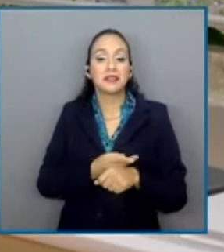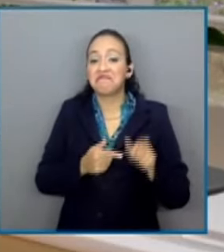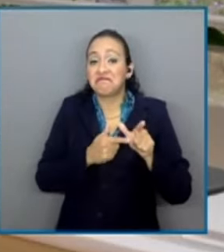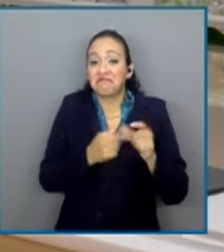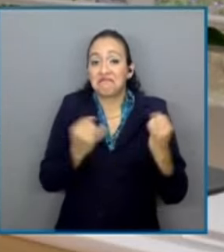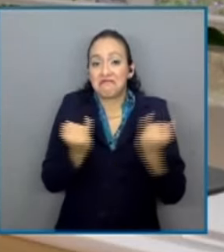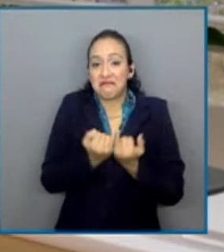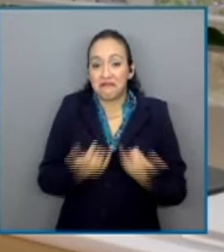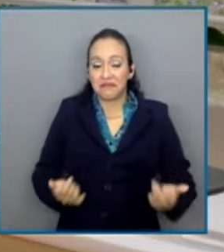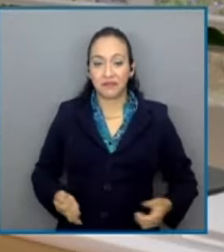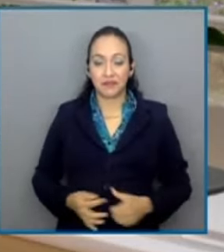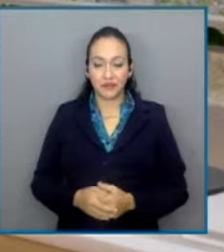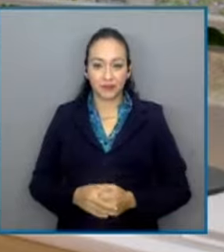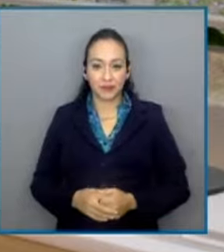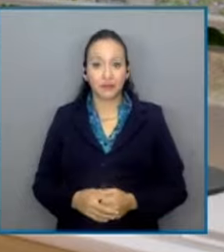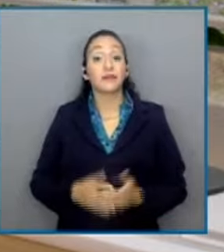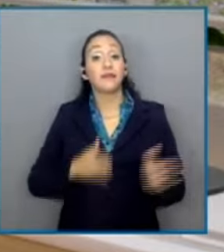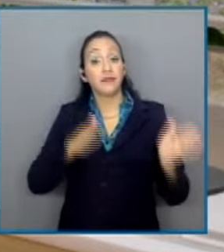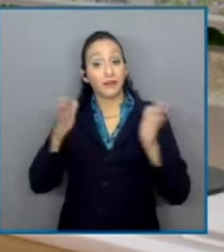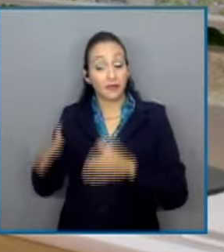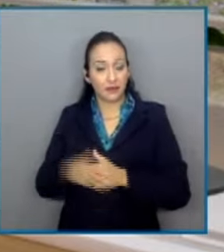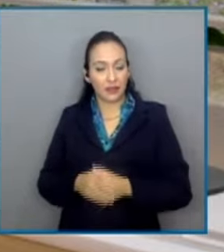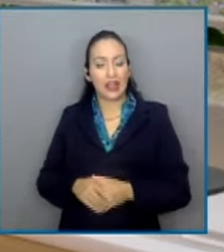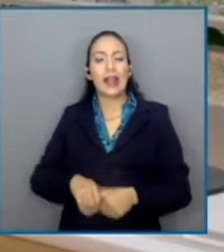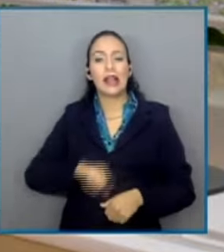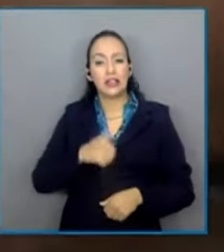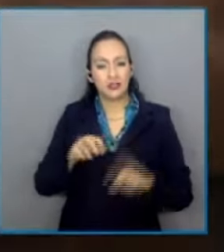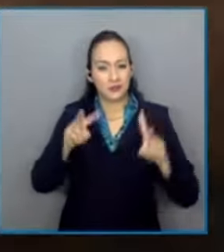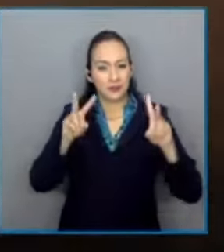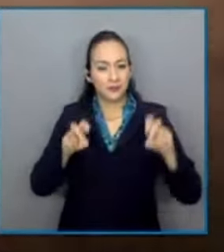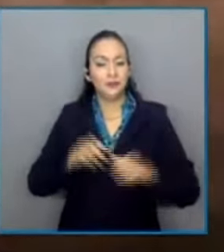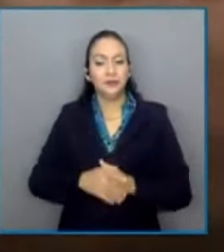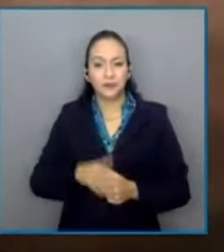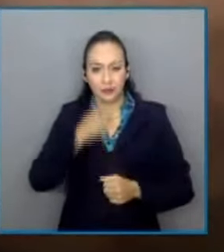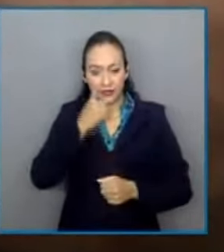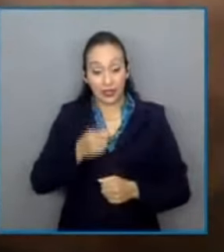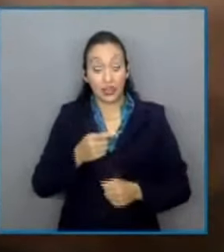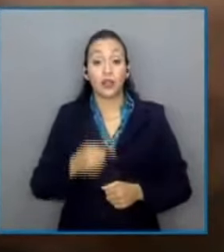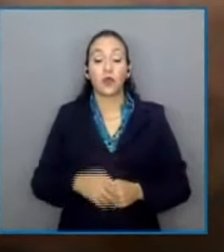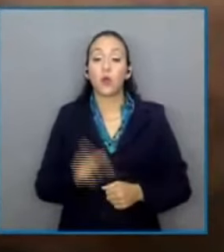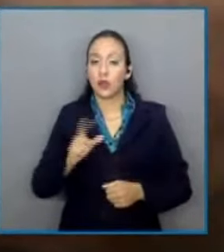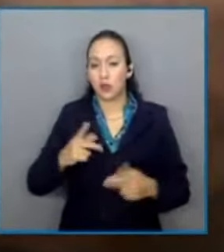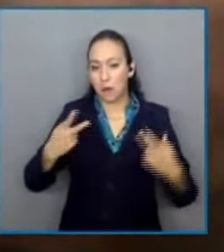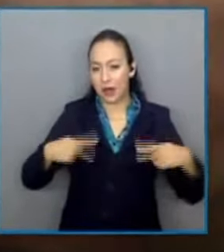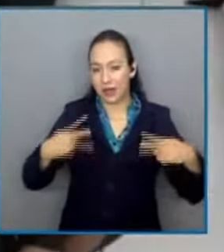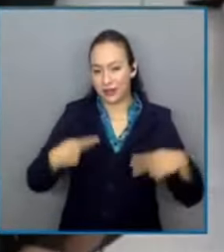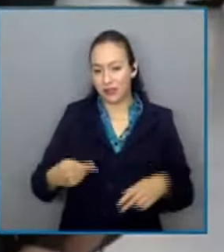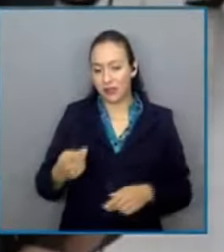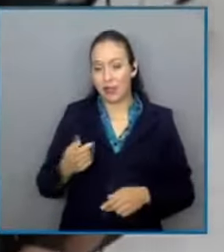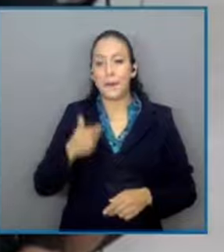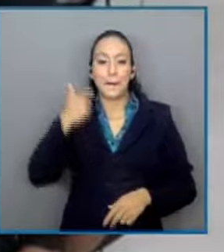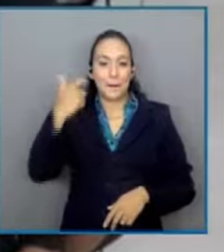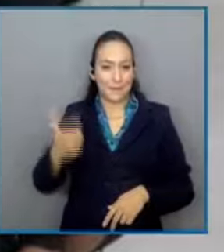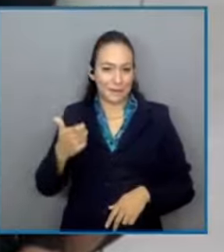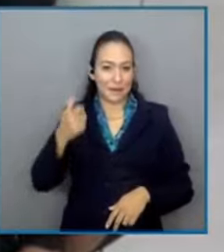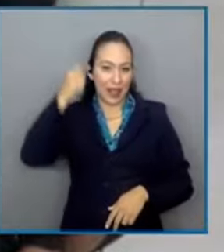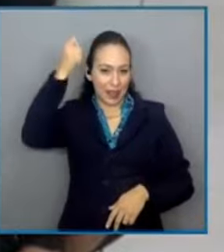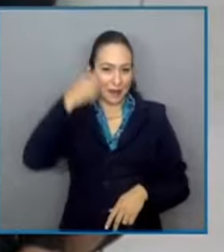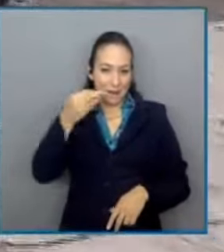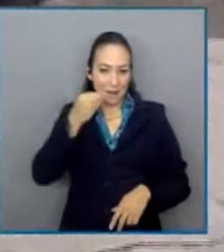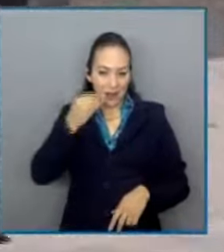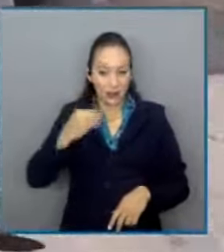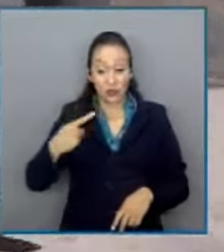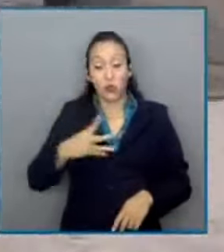materia civil del séptimo circuito estableció que los hijos del deudor alimentario deben recibir el mismo monto por concepto de